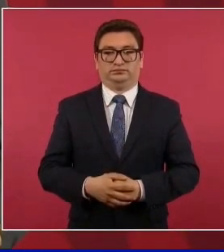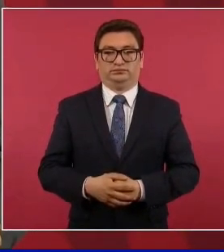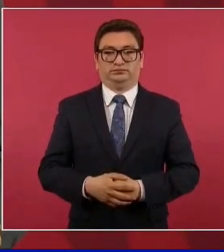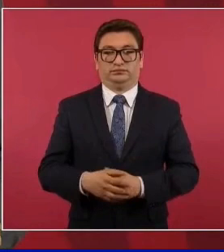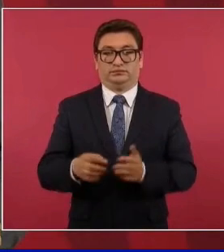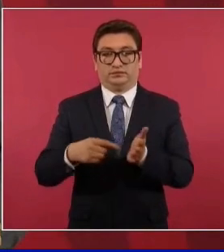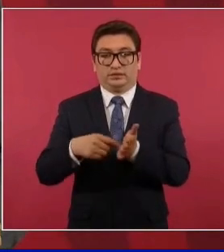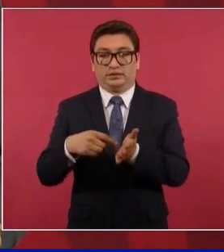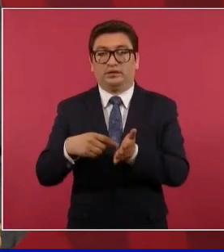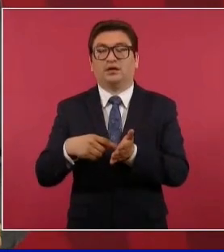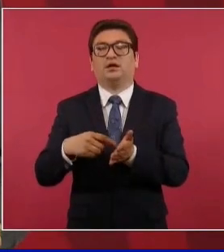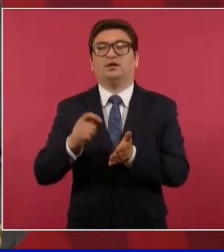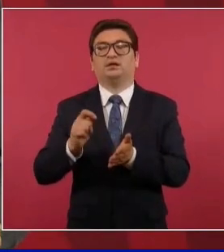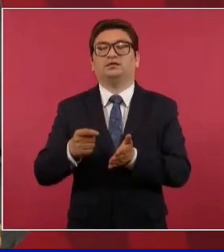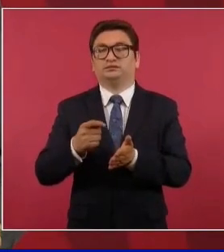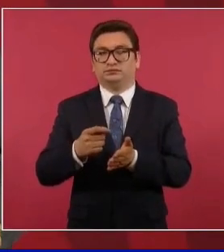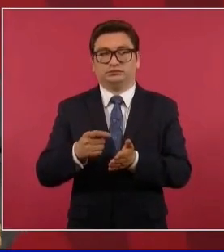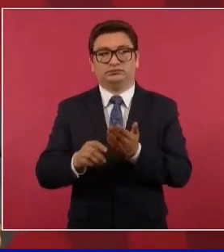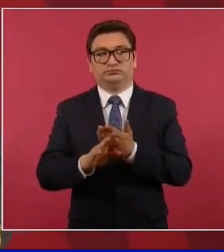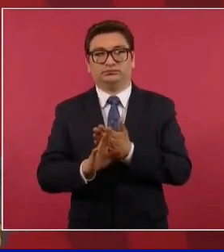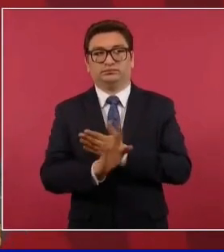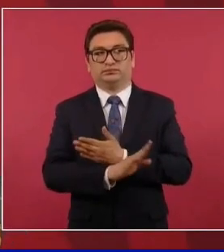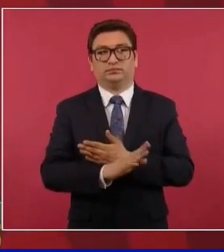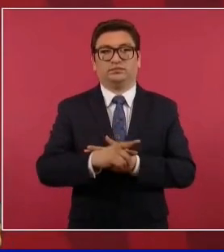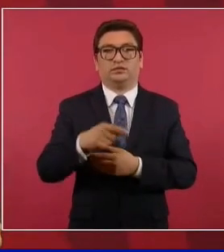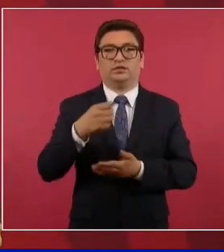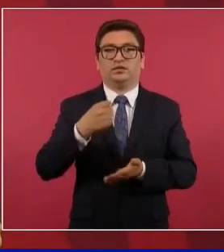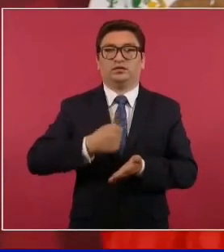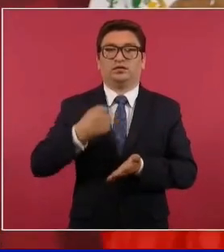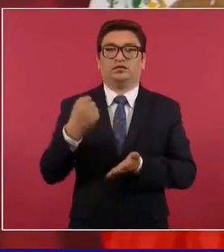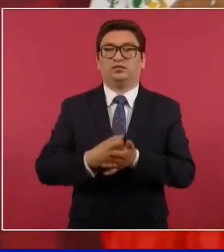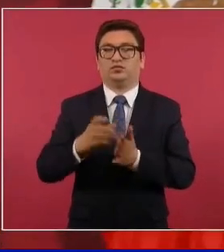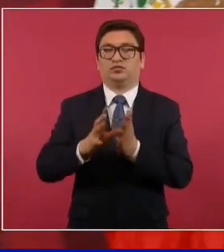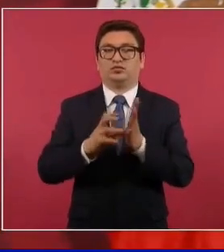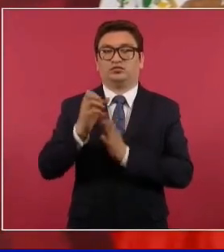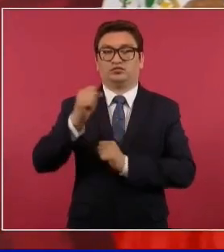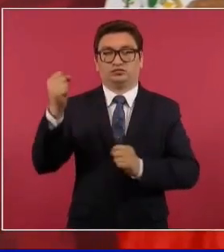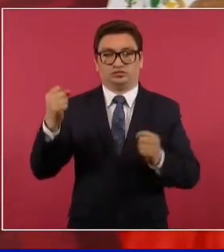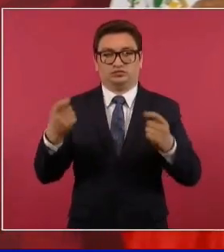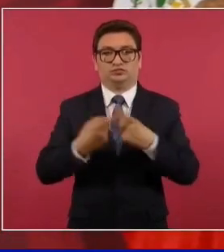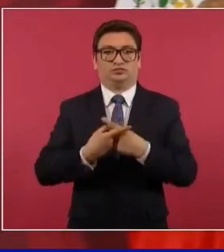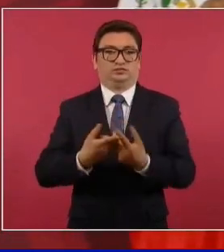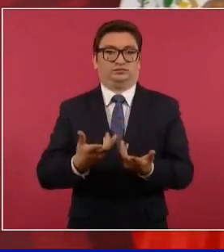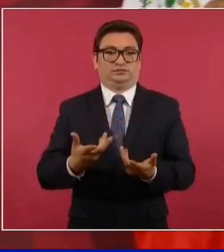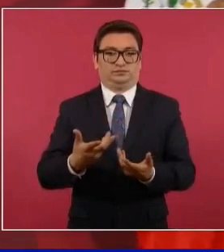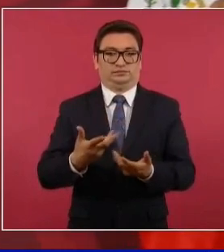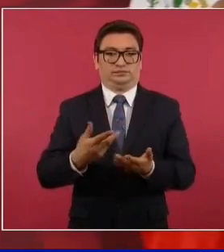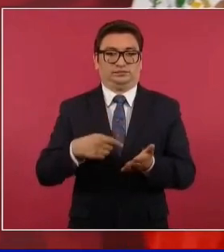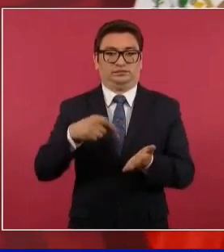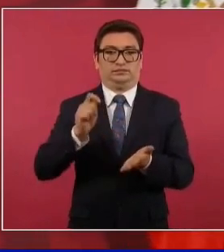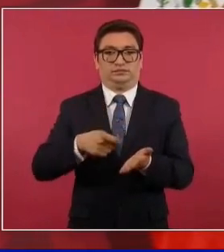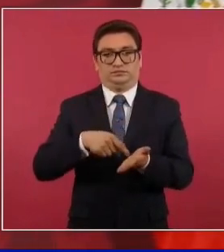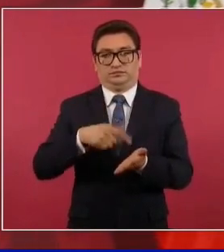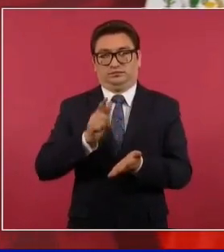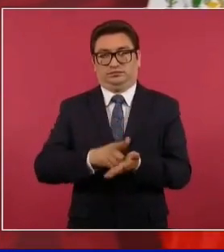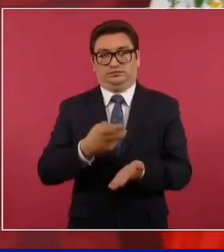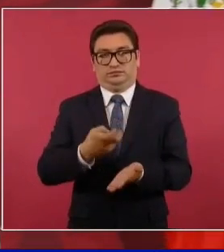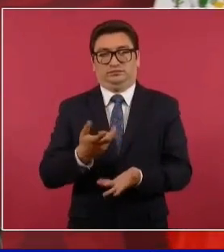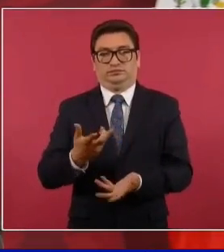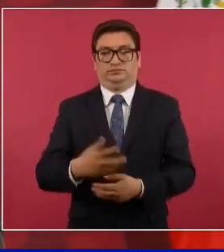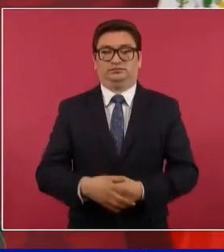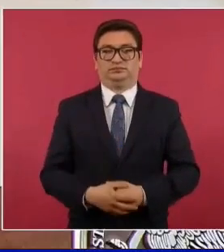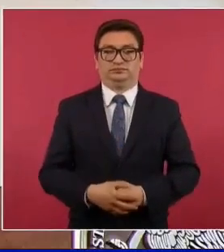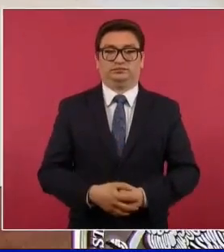se evita que declaren inconstitucional la ley eléctrica.